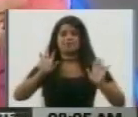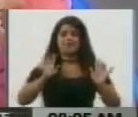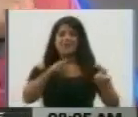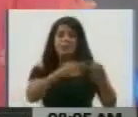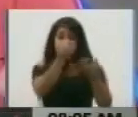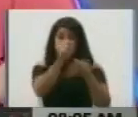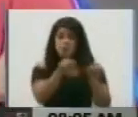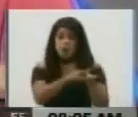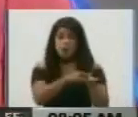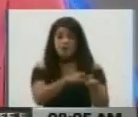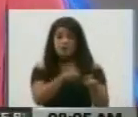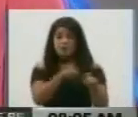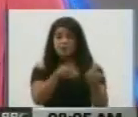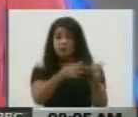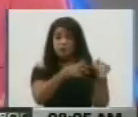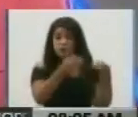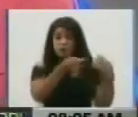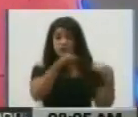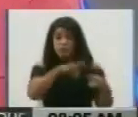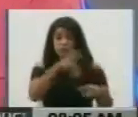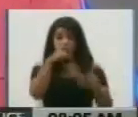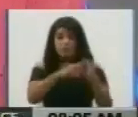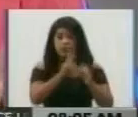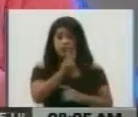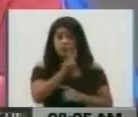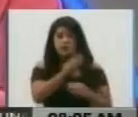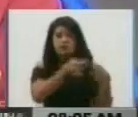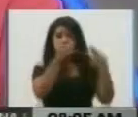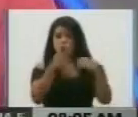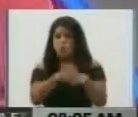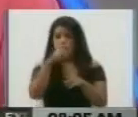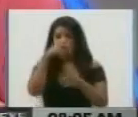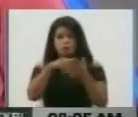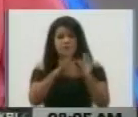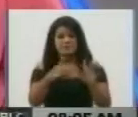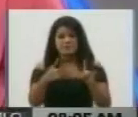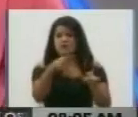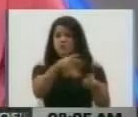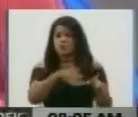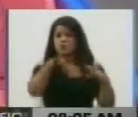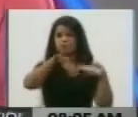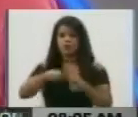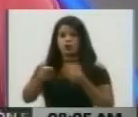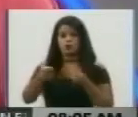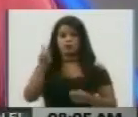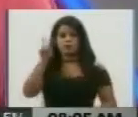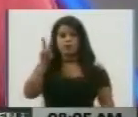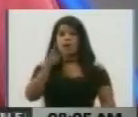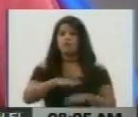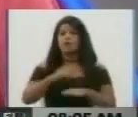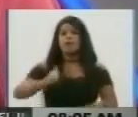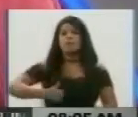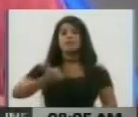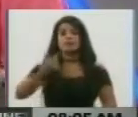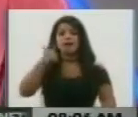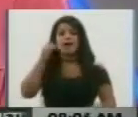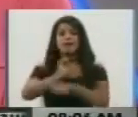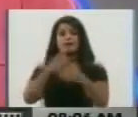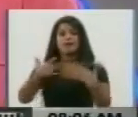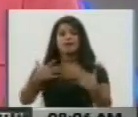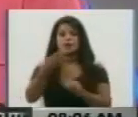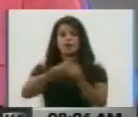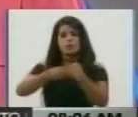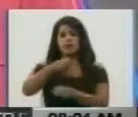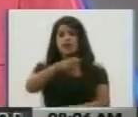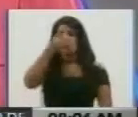proyecto que tiene esta gente. Es eso, aprovechándose de la situación de emergencia económica que nosotros tenemos, entonces creyendo